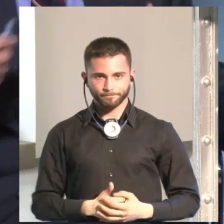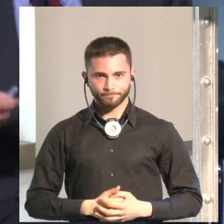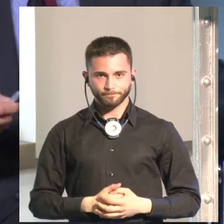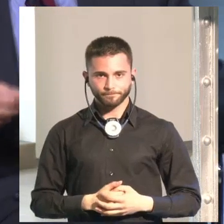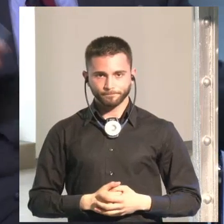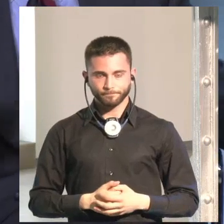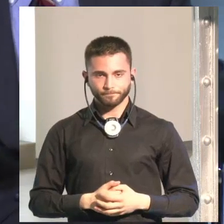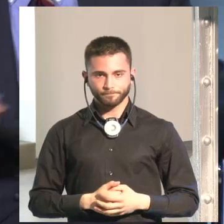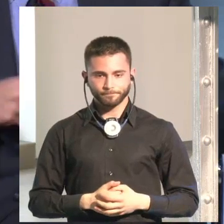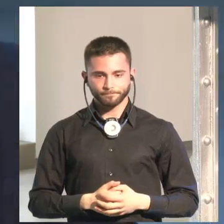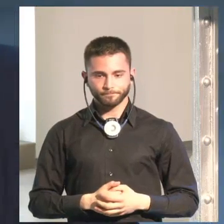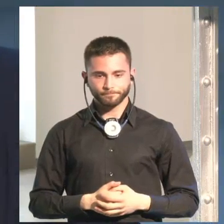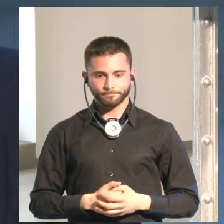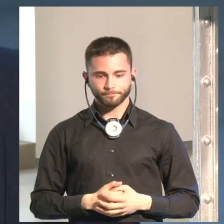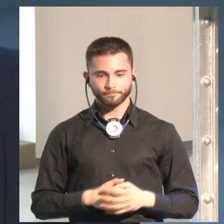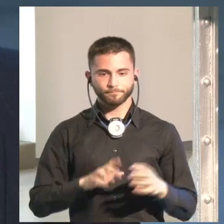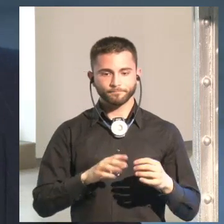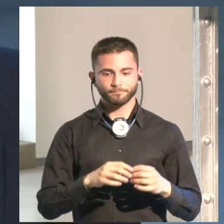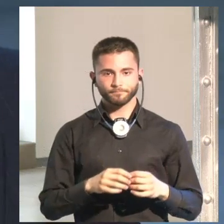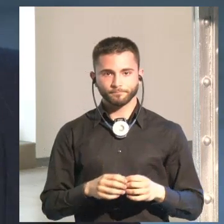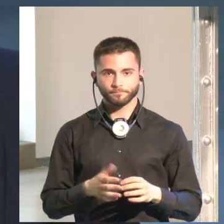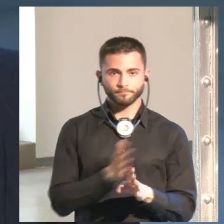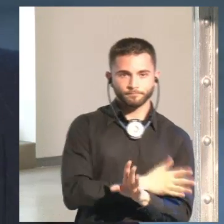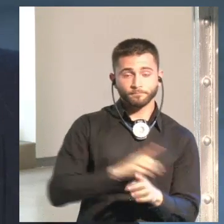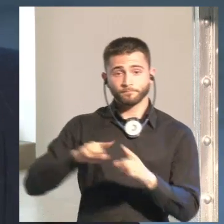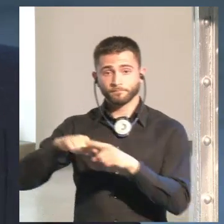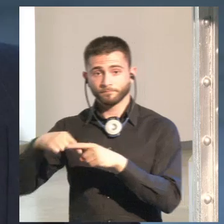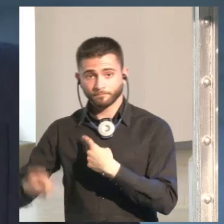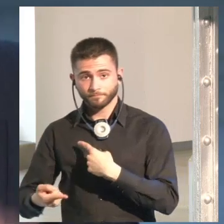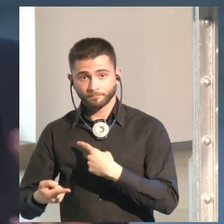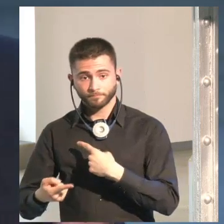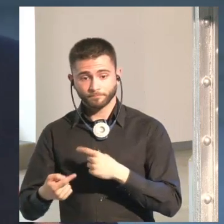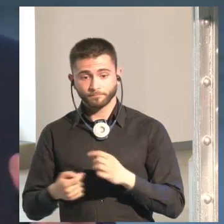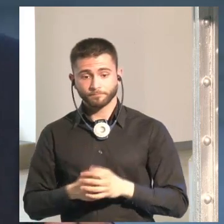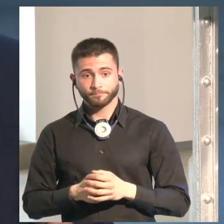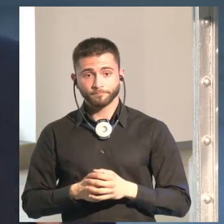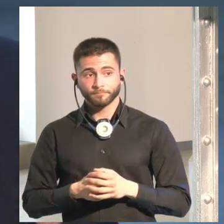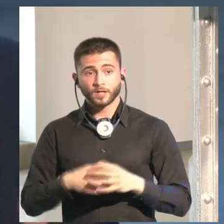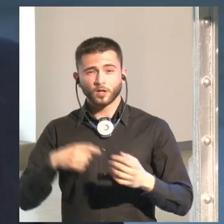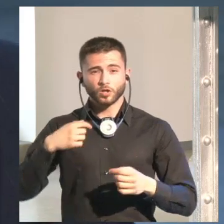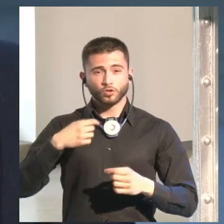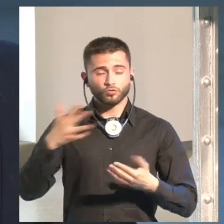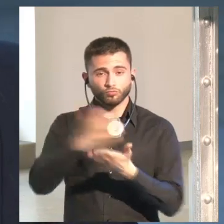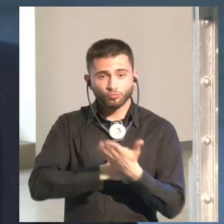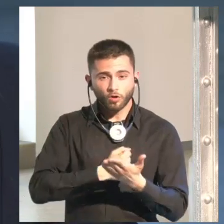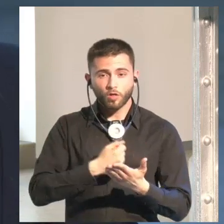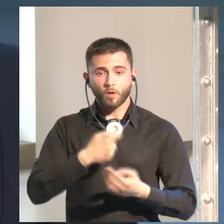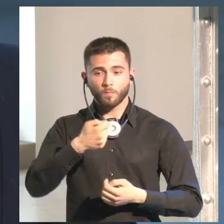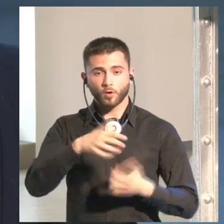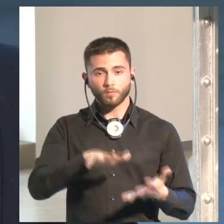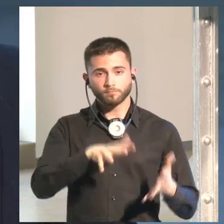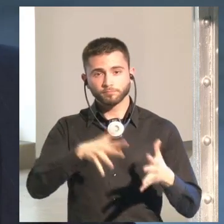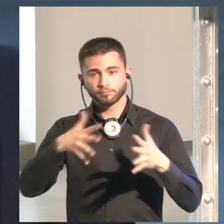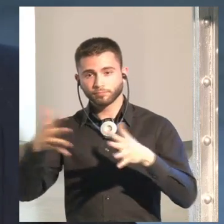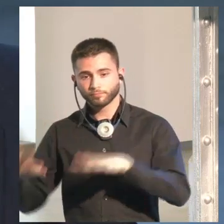Yo creo que todo se ha ido moviendo de forma incremental hacia una postura más